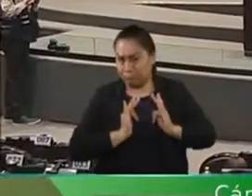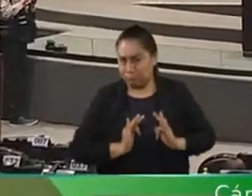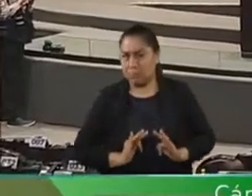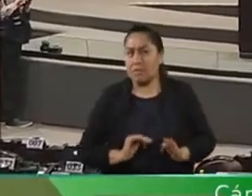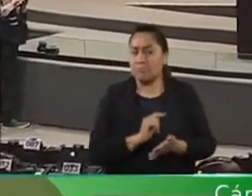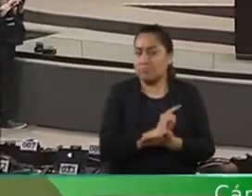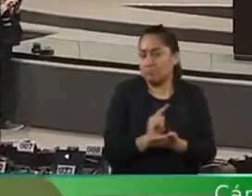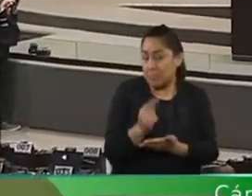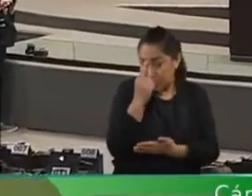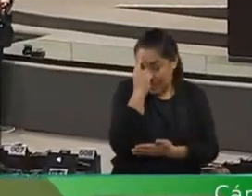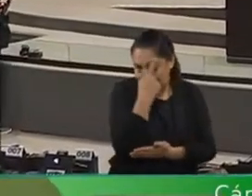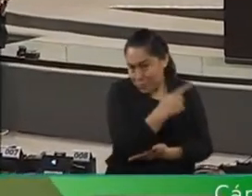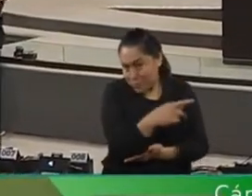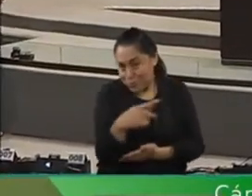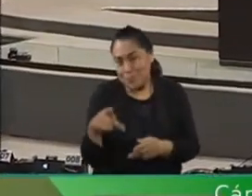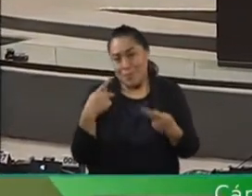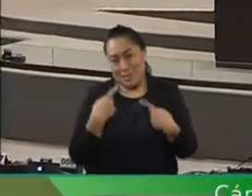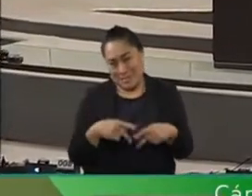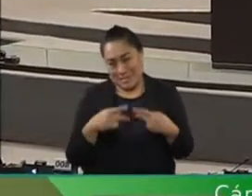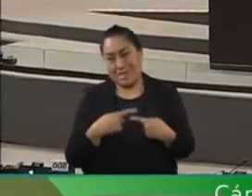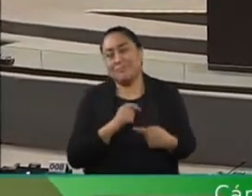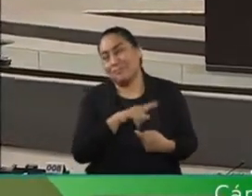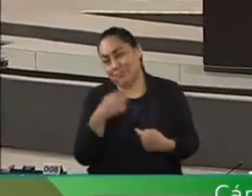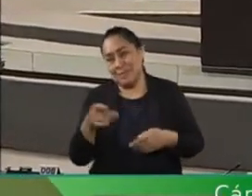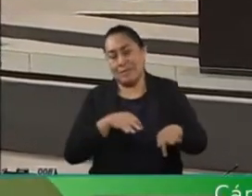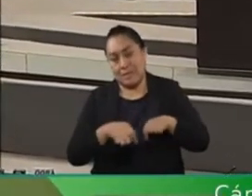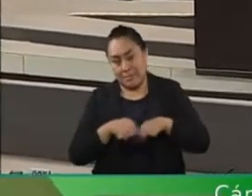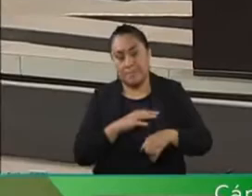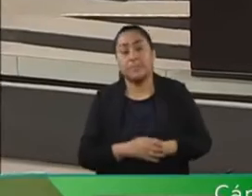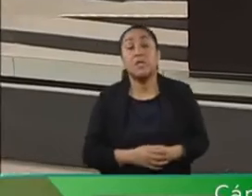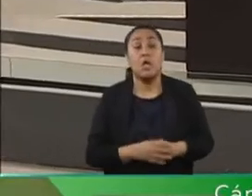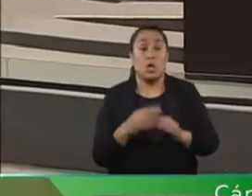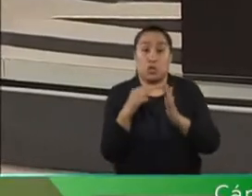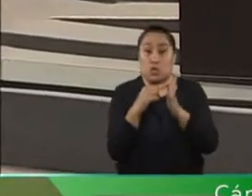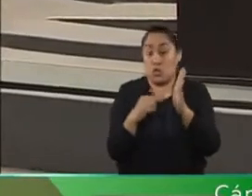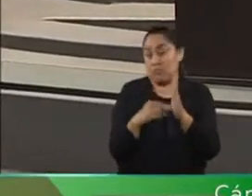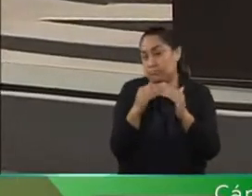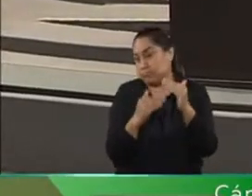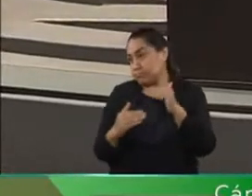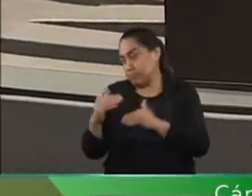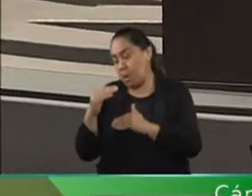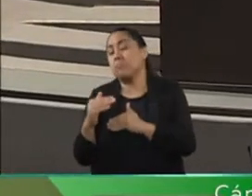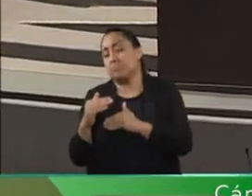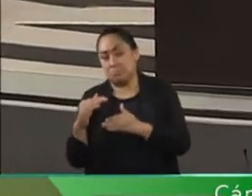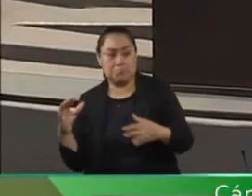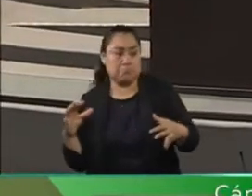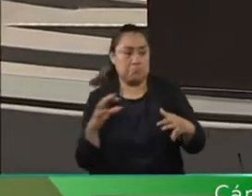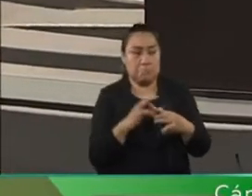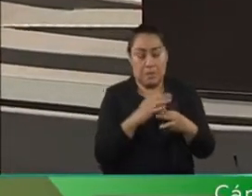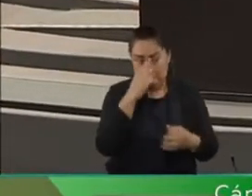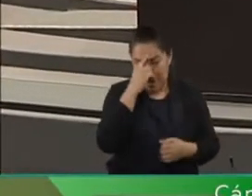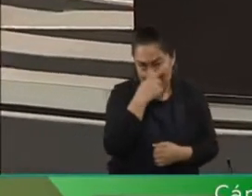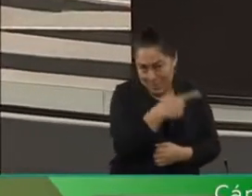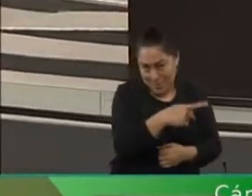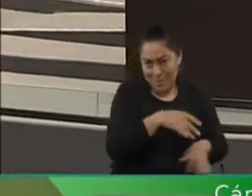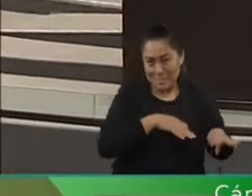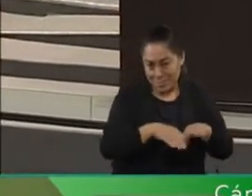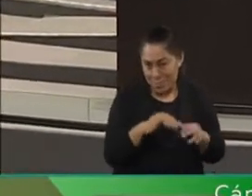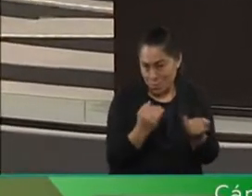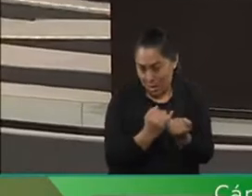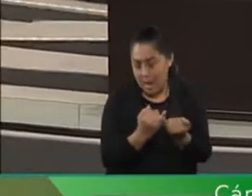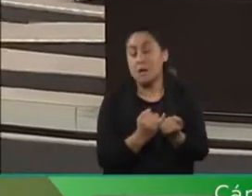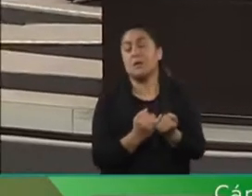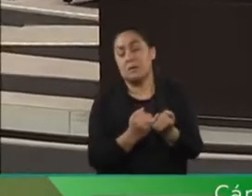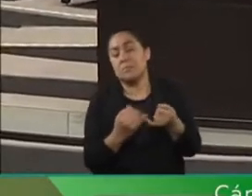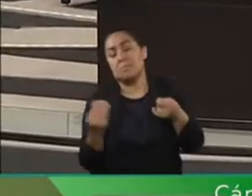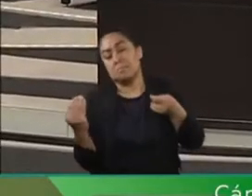a sus trabajadores. Si bien la norma suprema vinculó este derecho con las relaciones laborales, también contempló otros